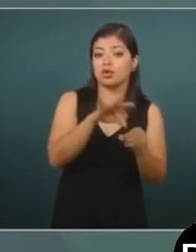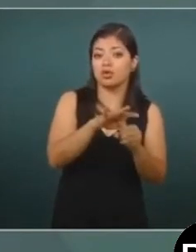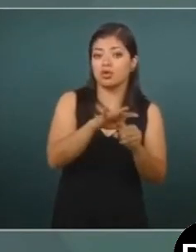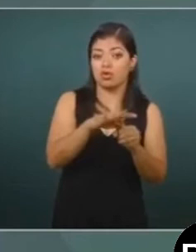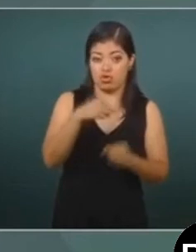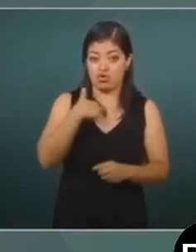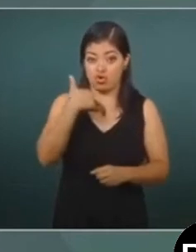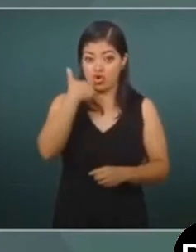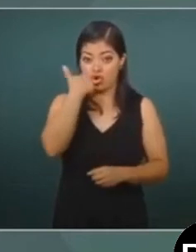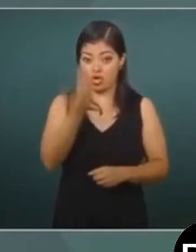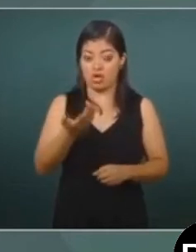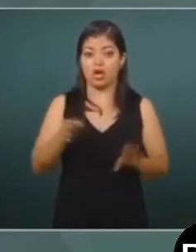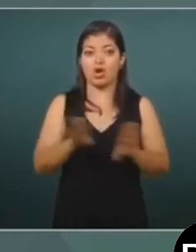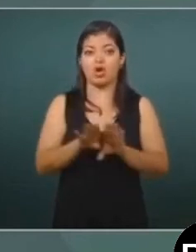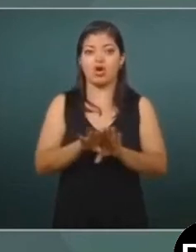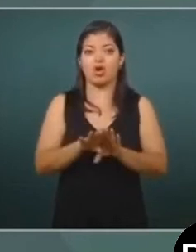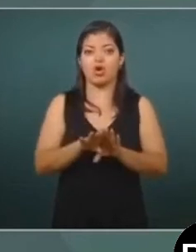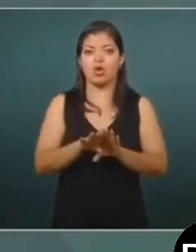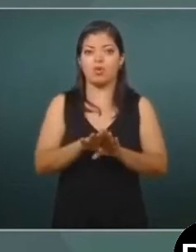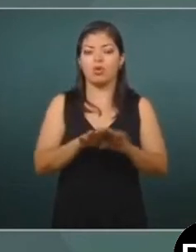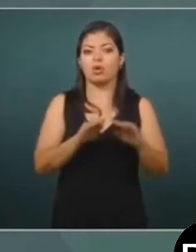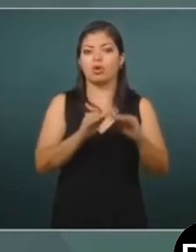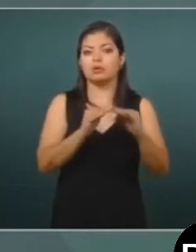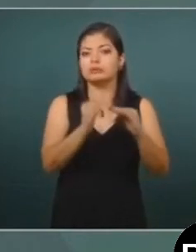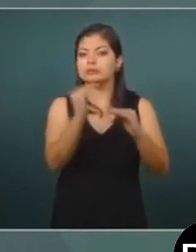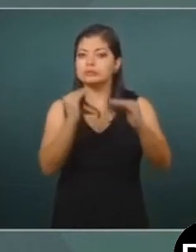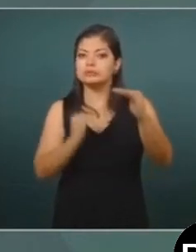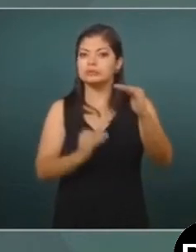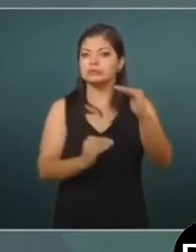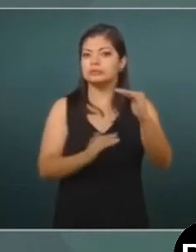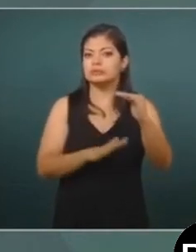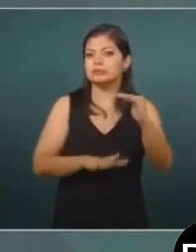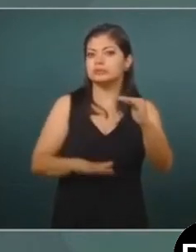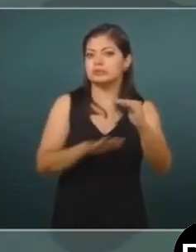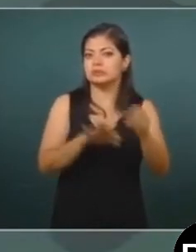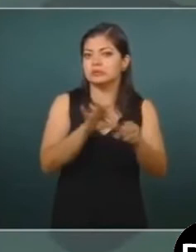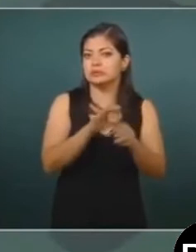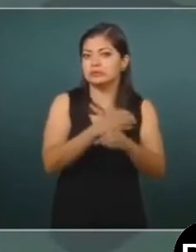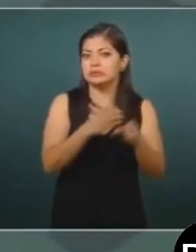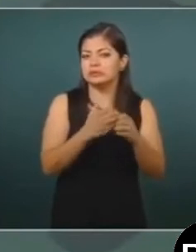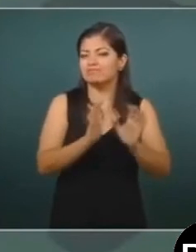bajarme a la arena política electoral